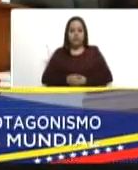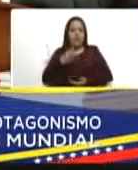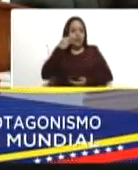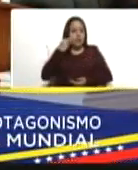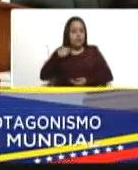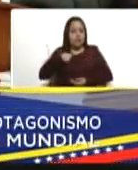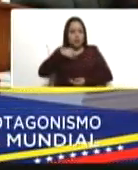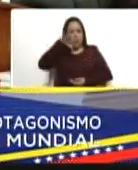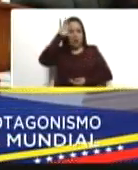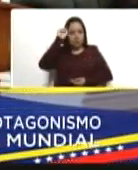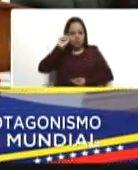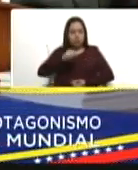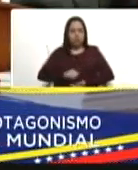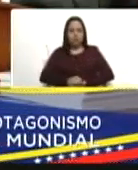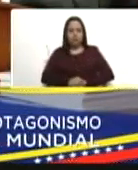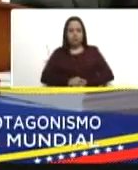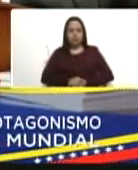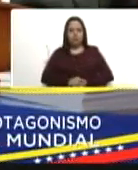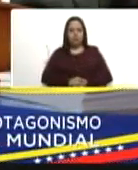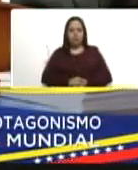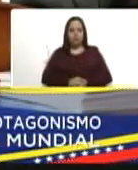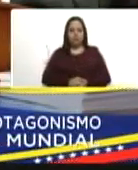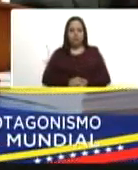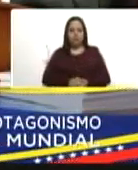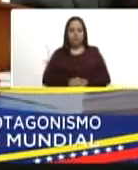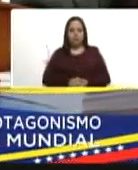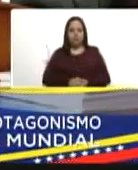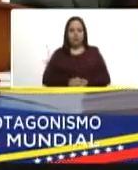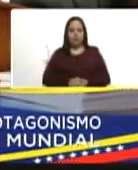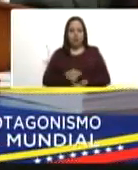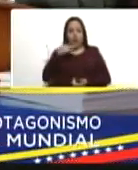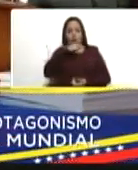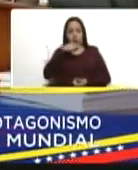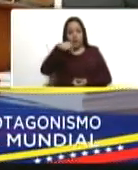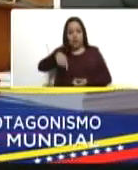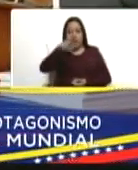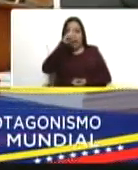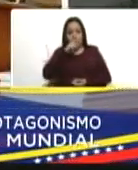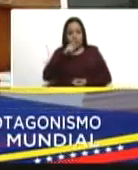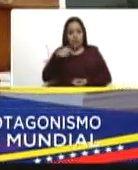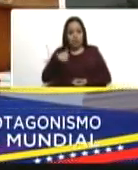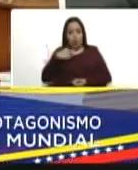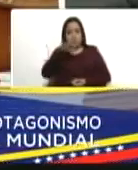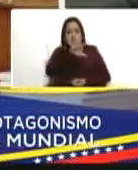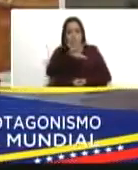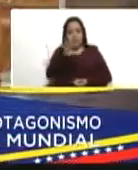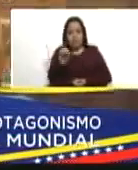he tenido en octubre de este año cumplo 50